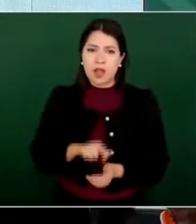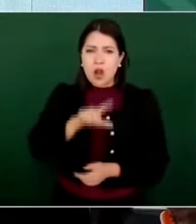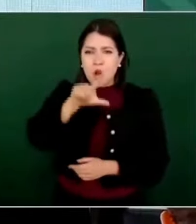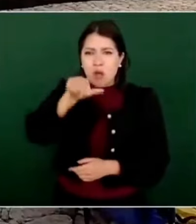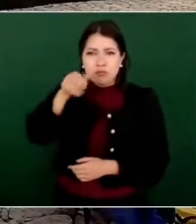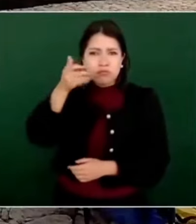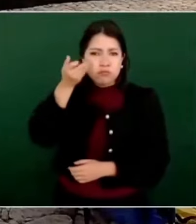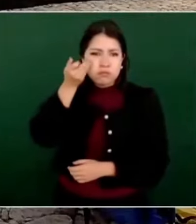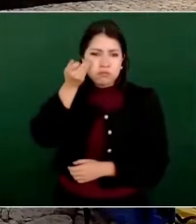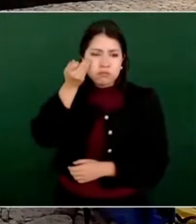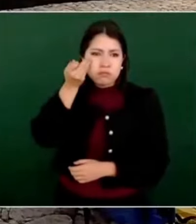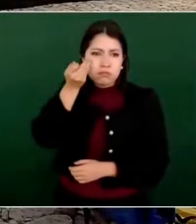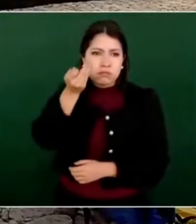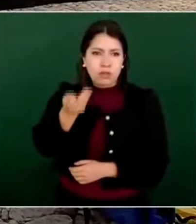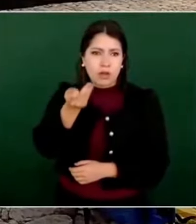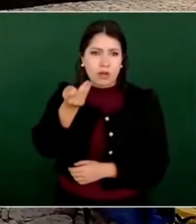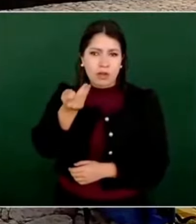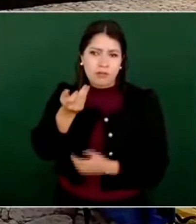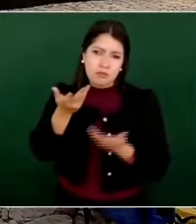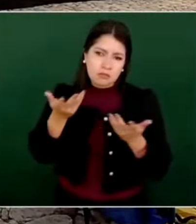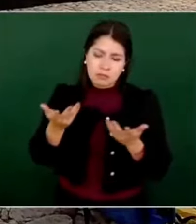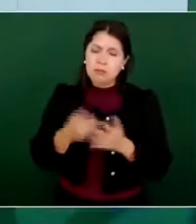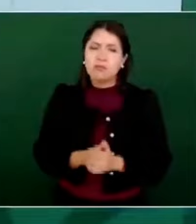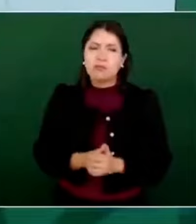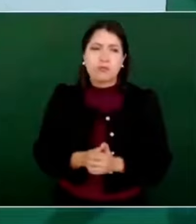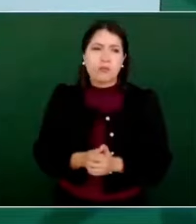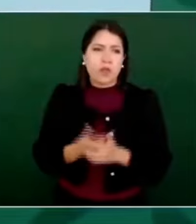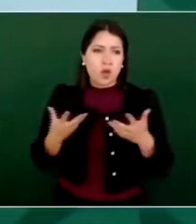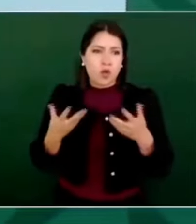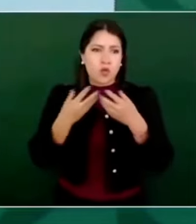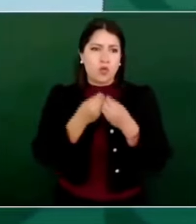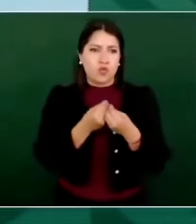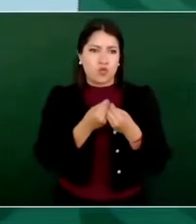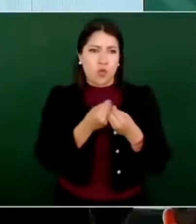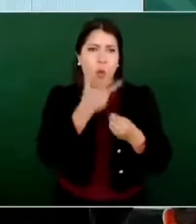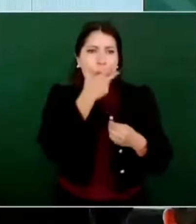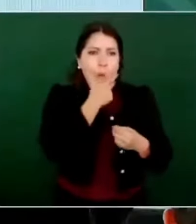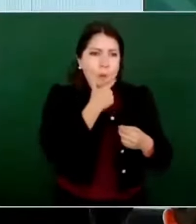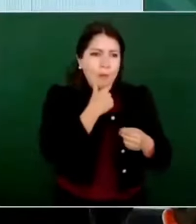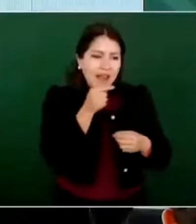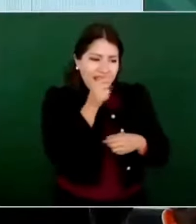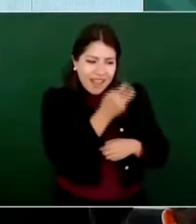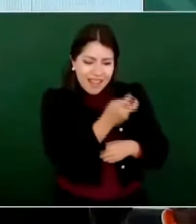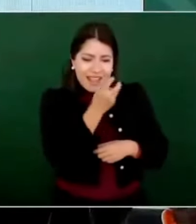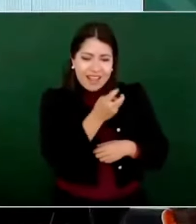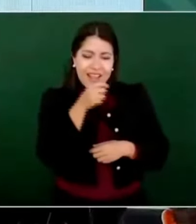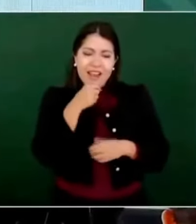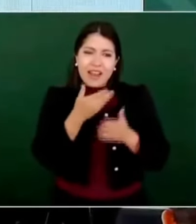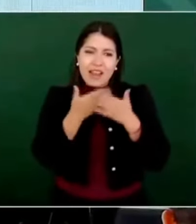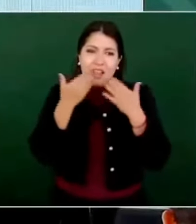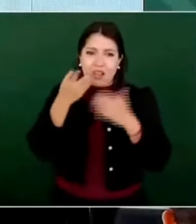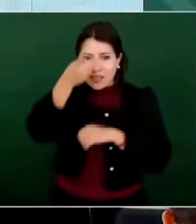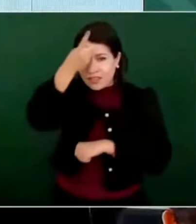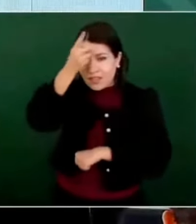están todos juntos este señor este es ahora el